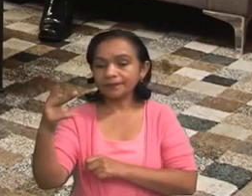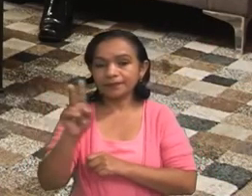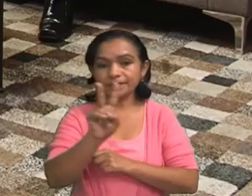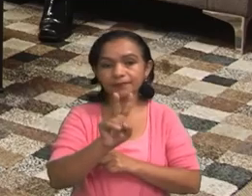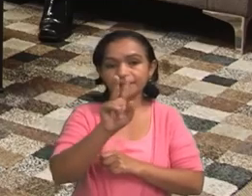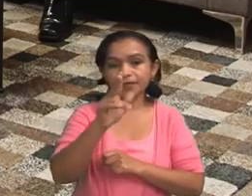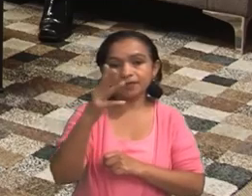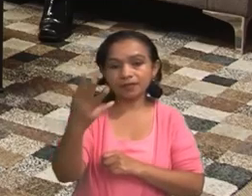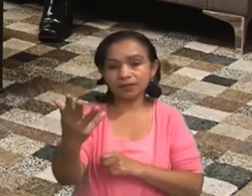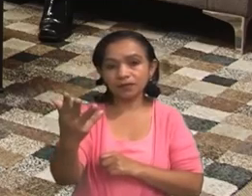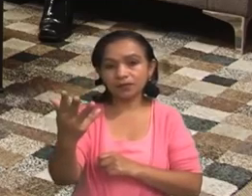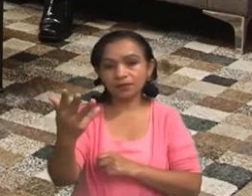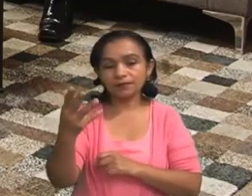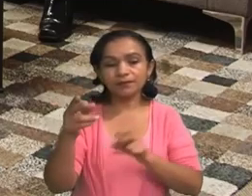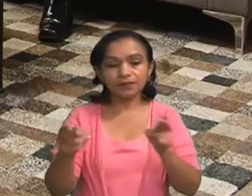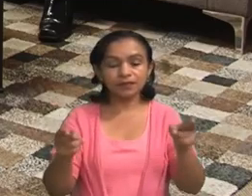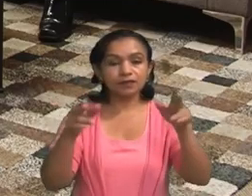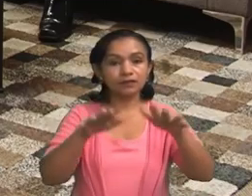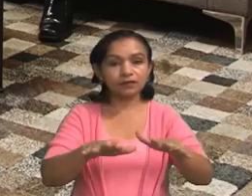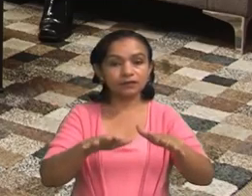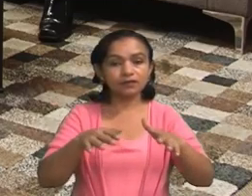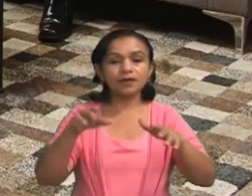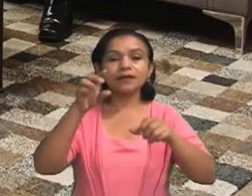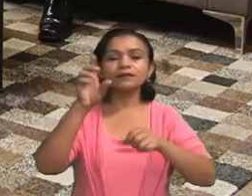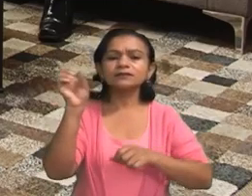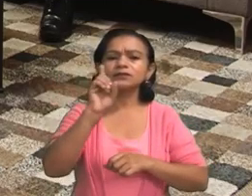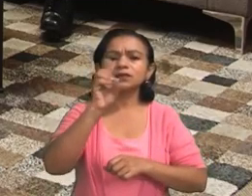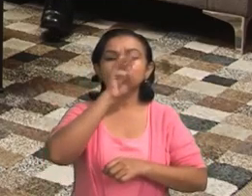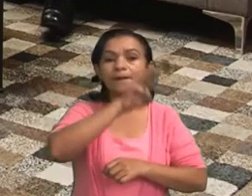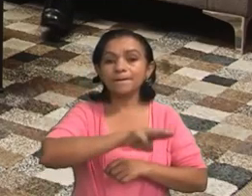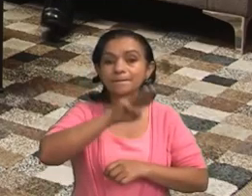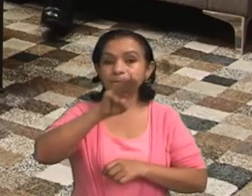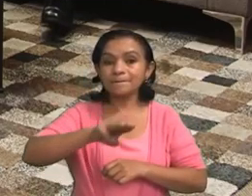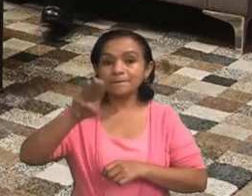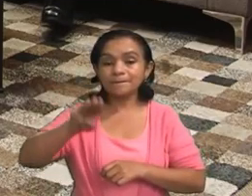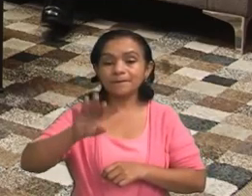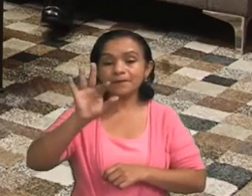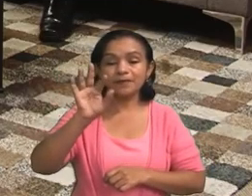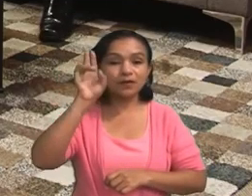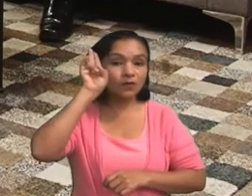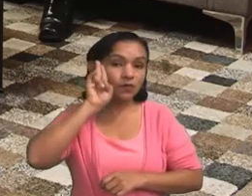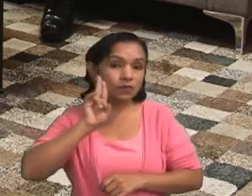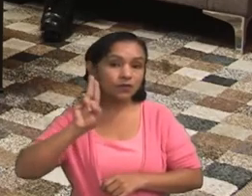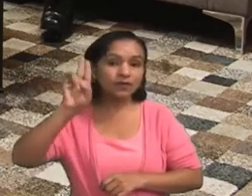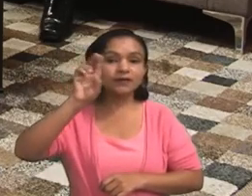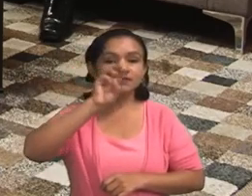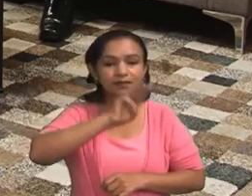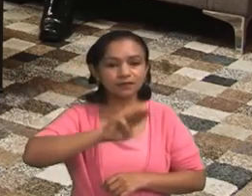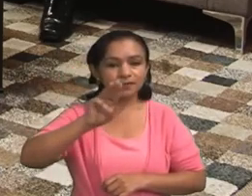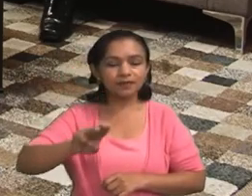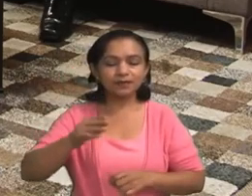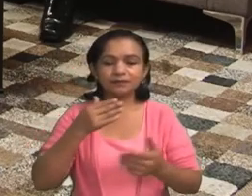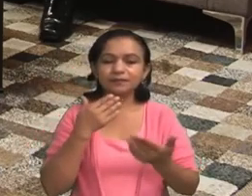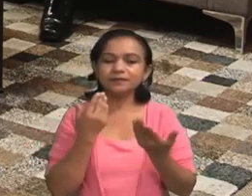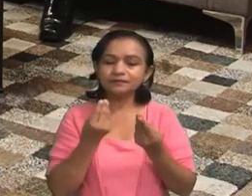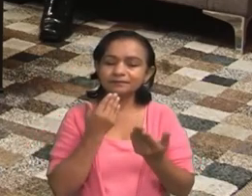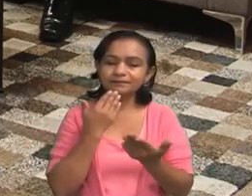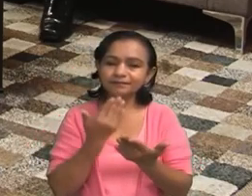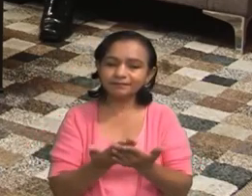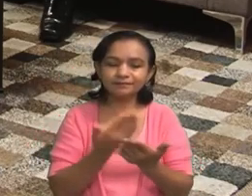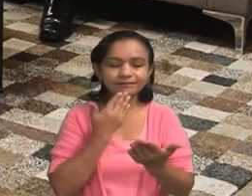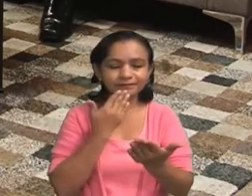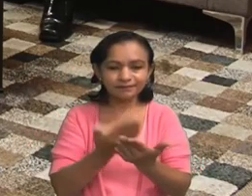viernes 29 de noviembre en Matagalpa, en la FAREN de la UNAM. Muchísimas gracias, compañero. ¿Cómo no?